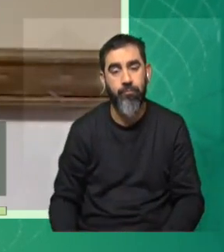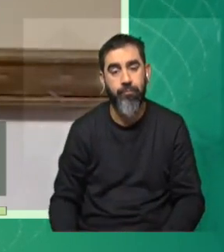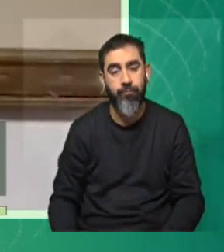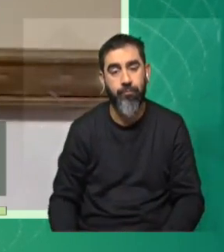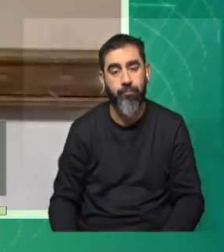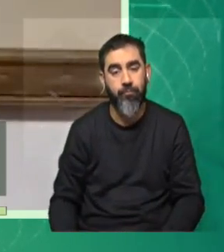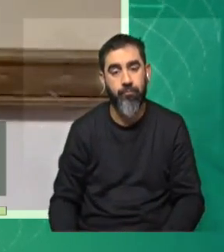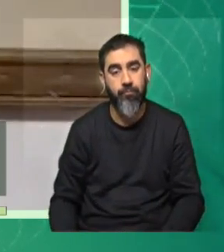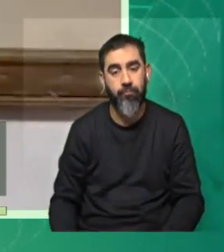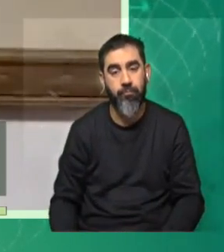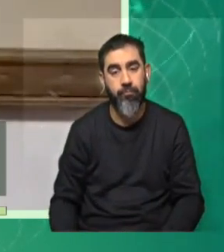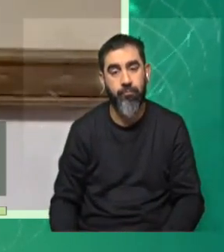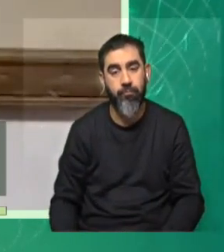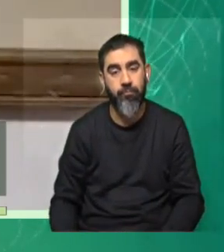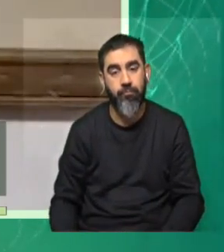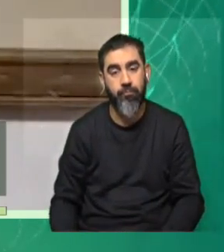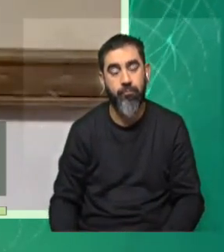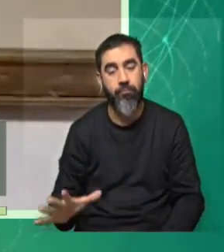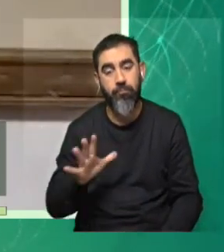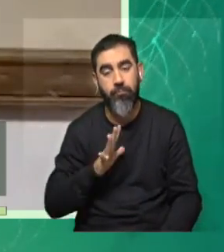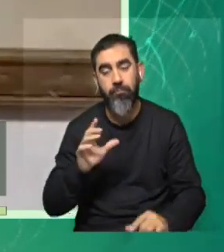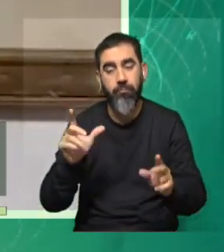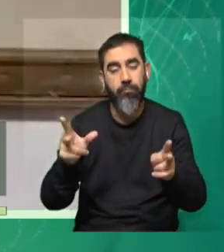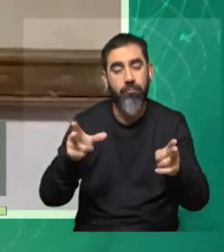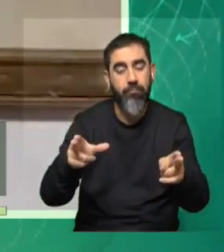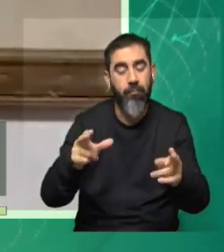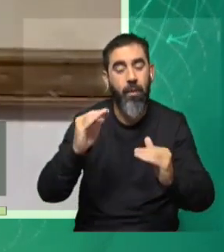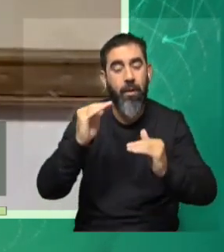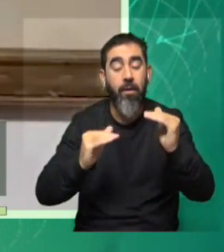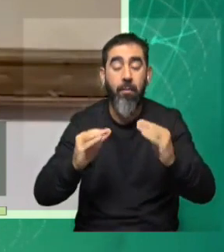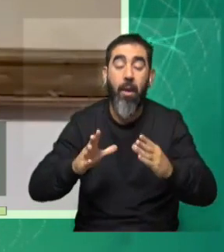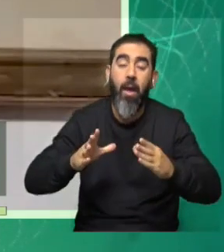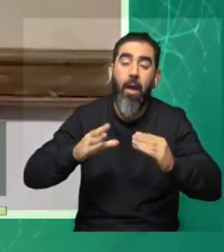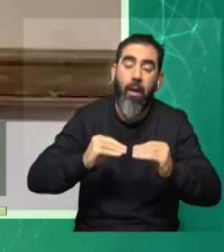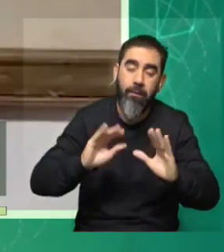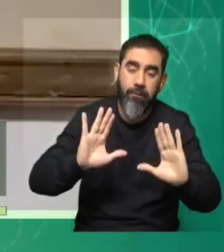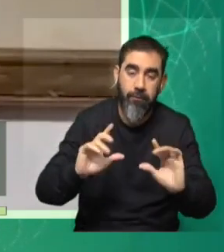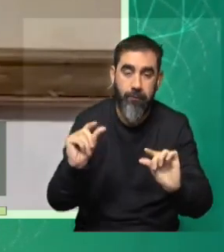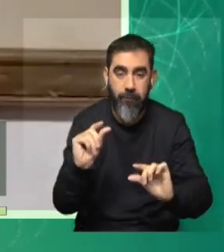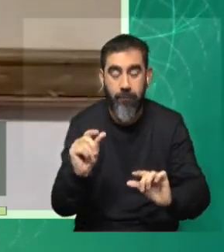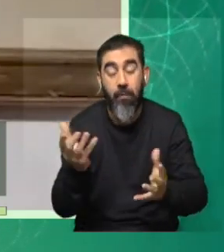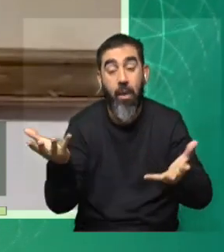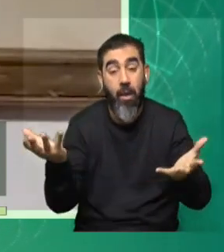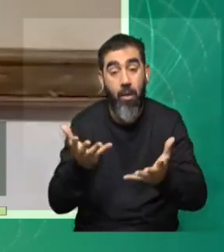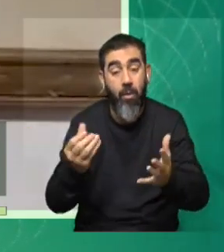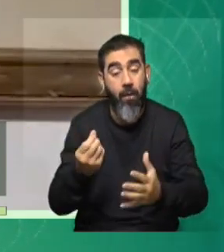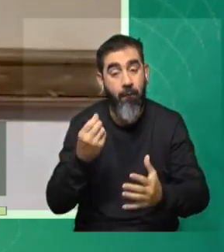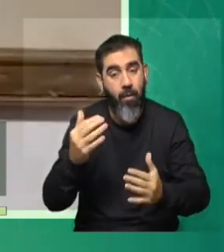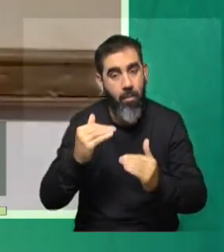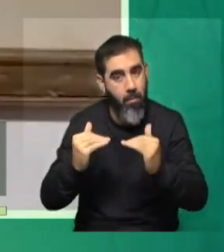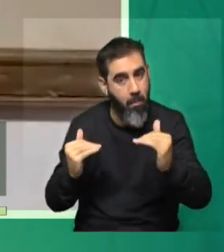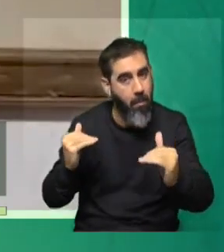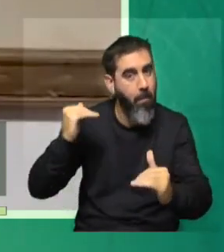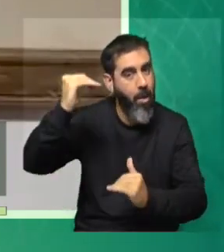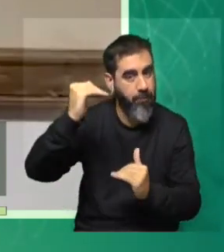una ventana acotada de cierto nivel de aceptabilidad ahora Estamos hablando de valores bastante